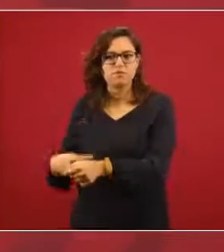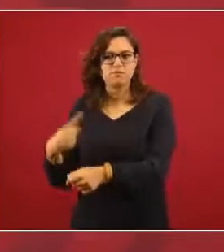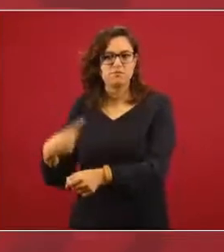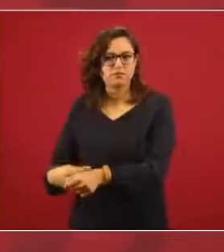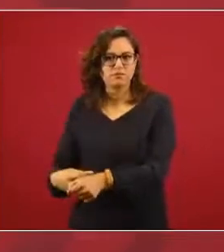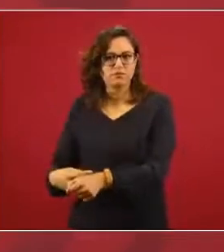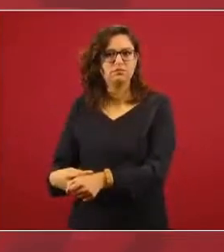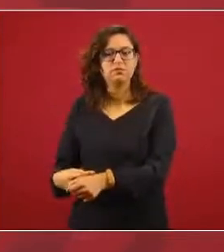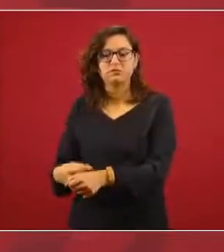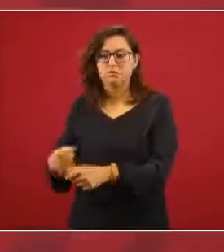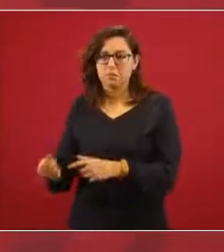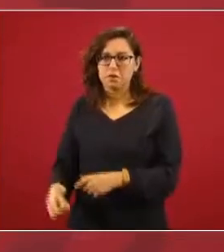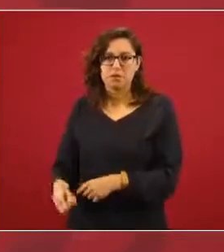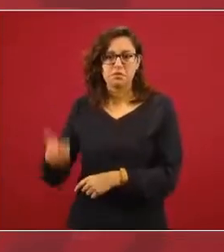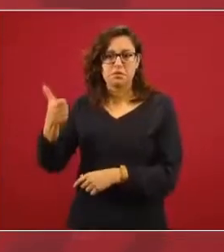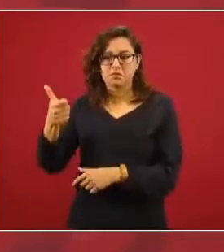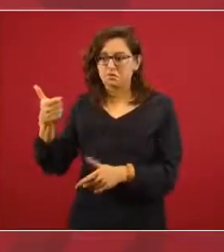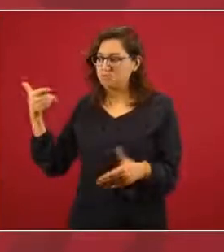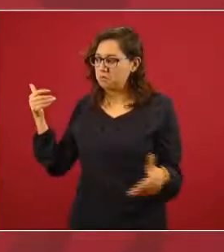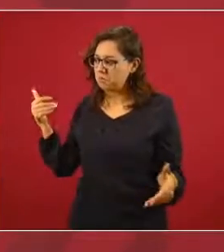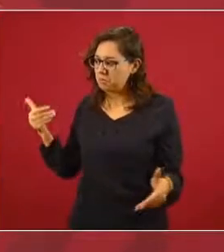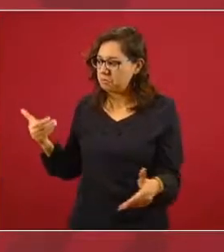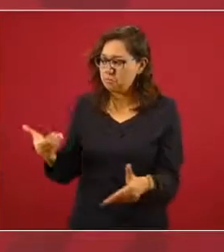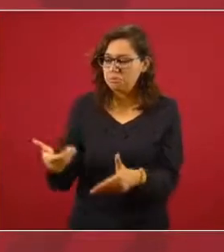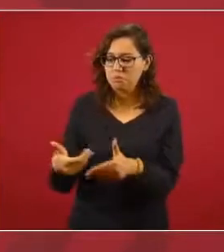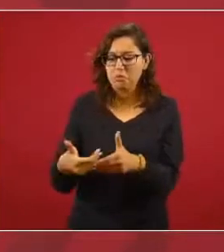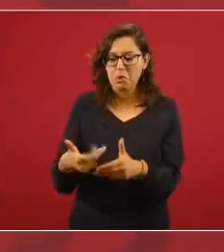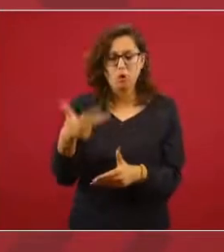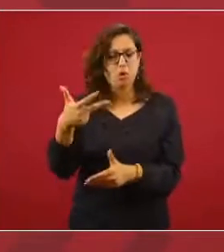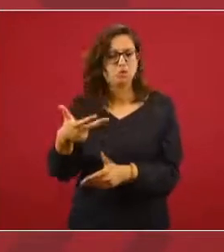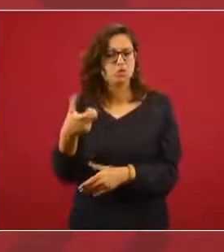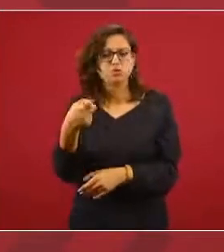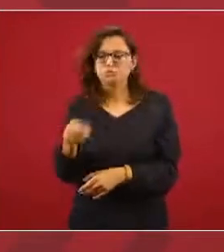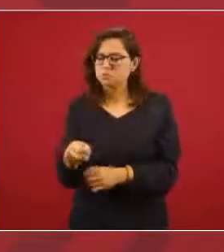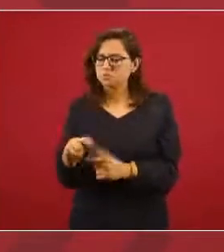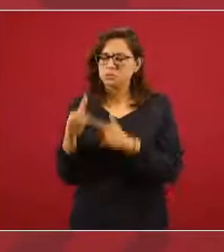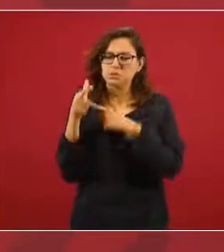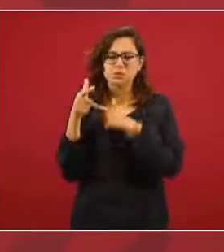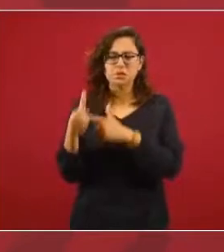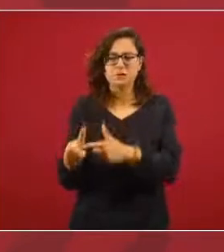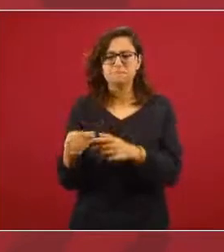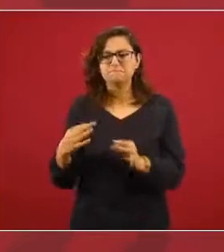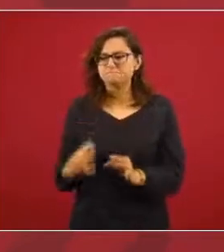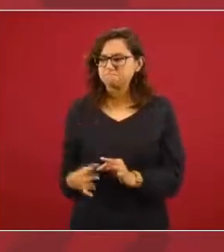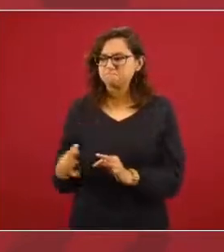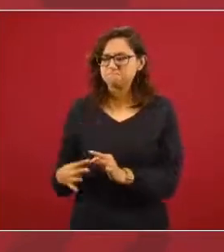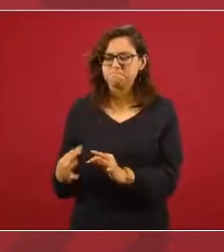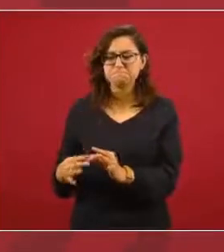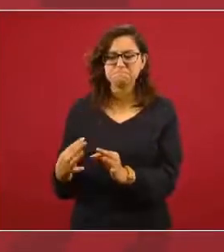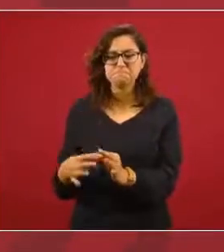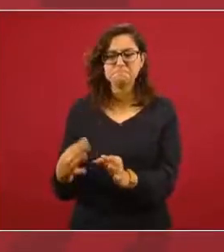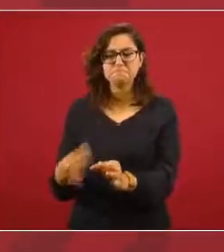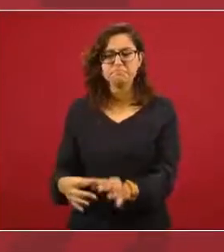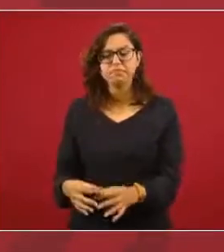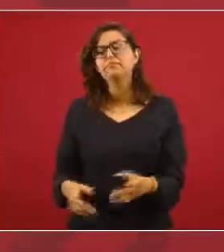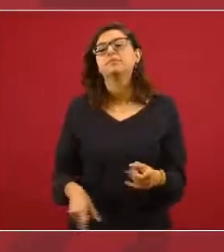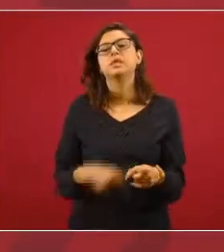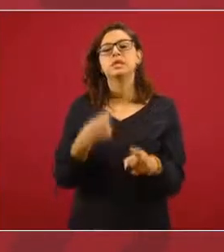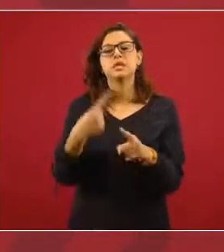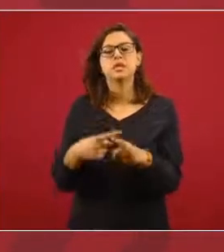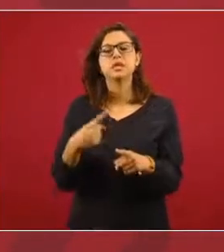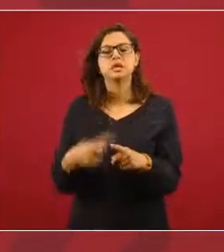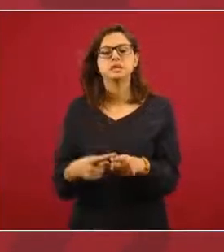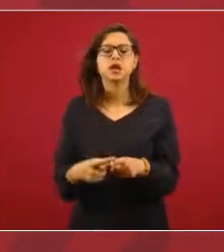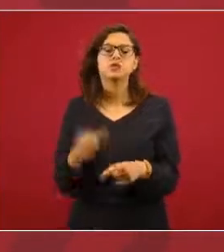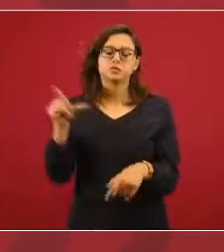septiembre. Hasta hoy, 8 de septiembre. Nunca se ha dejado de hacer. ¿Quién lo hace de manera directa? Los gobiernos